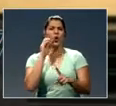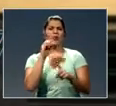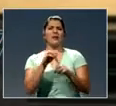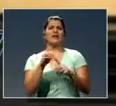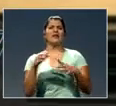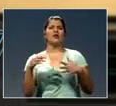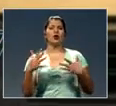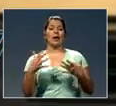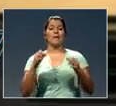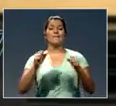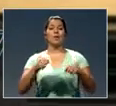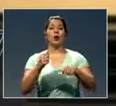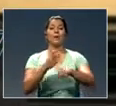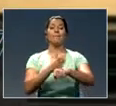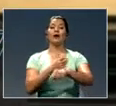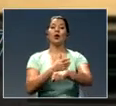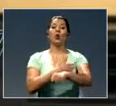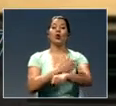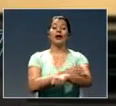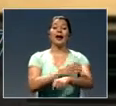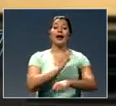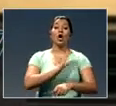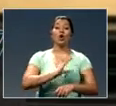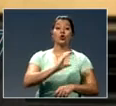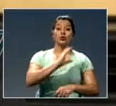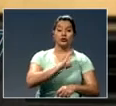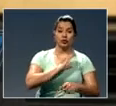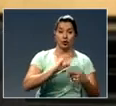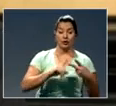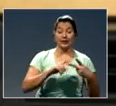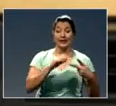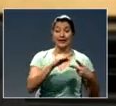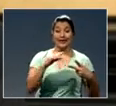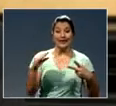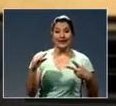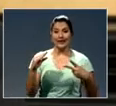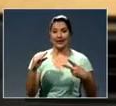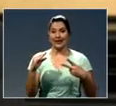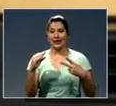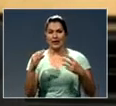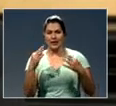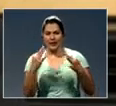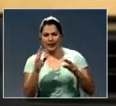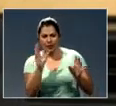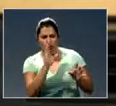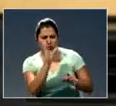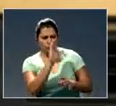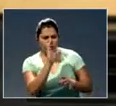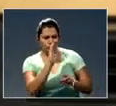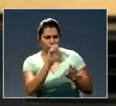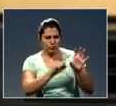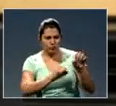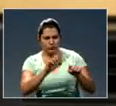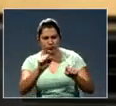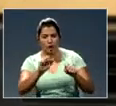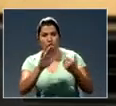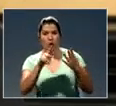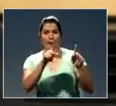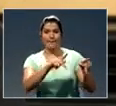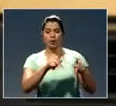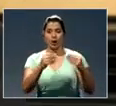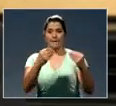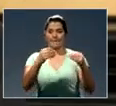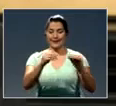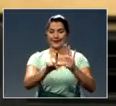todas las condiciones y la persecución, por así decirlo, a la venta de loterías ilegales. Actualmente se tiene tipificado como